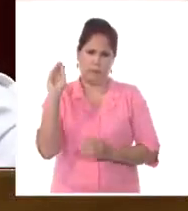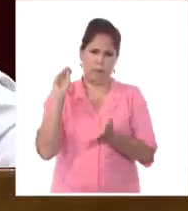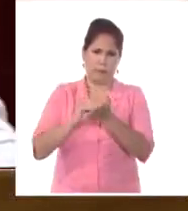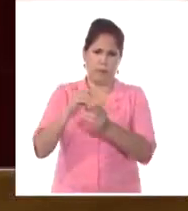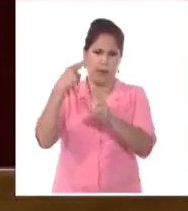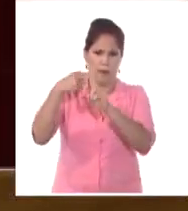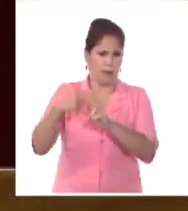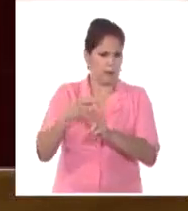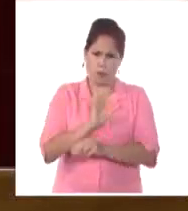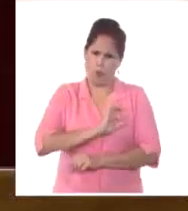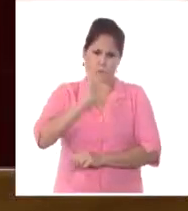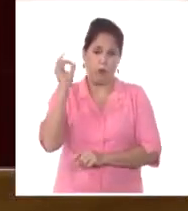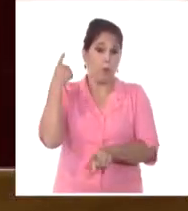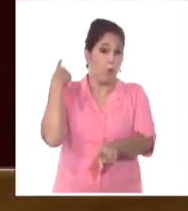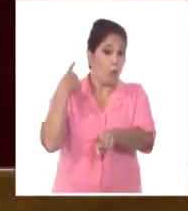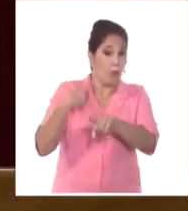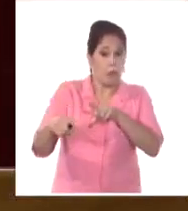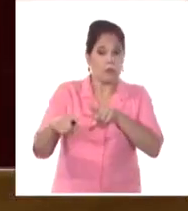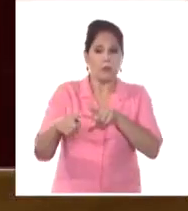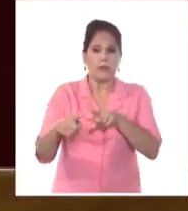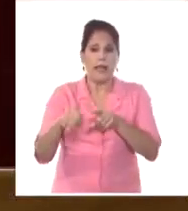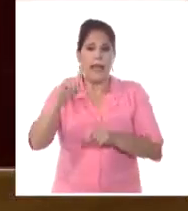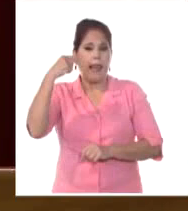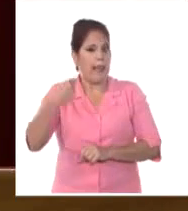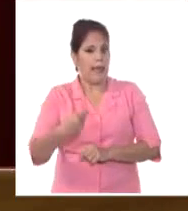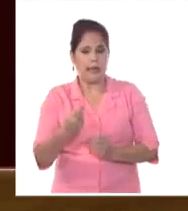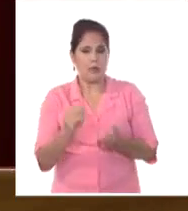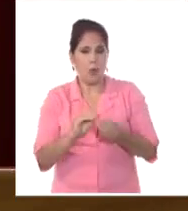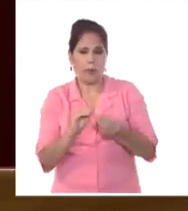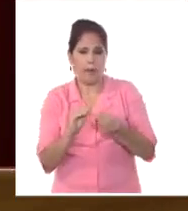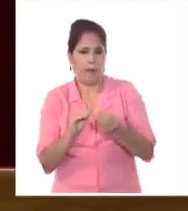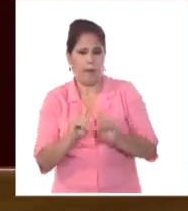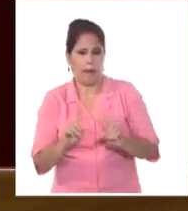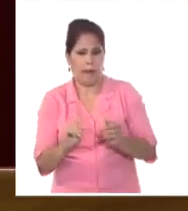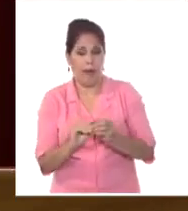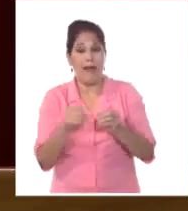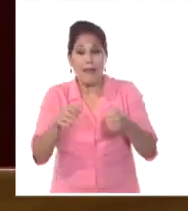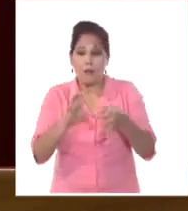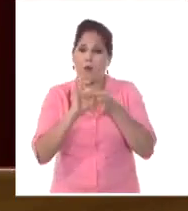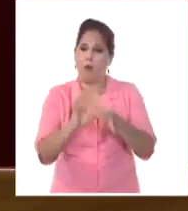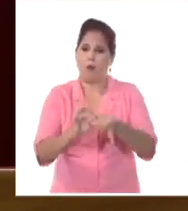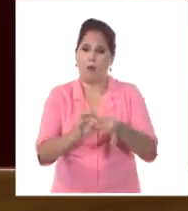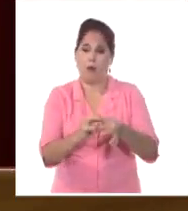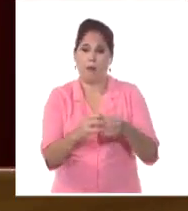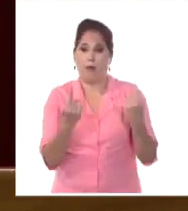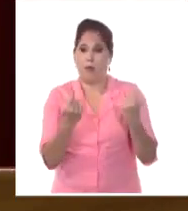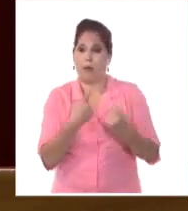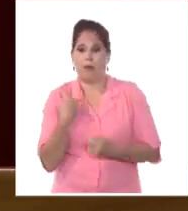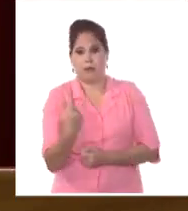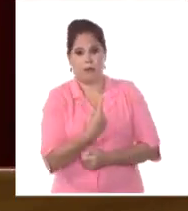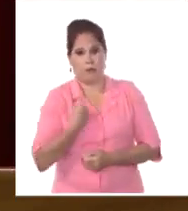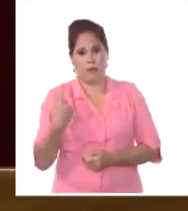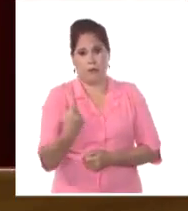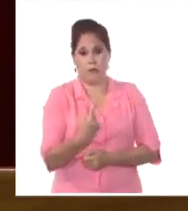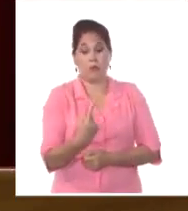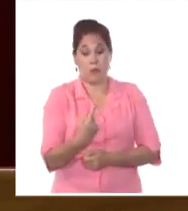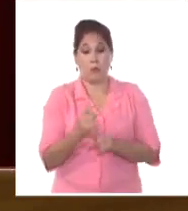estado. Además de arbitraria, injusta e inmoral, tiene graves implicaciones económicas y un